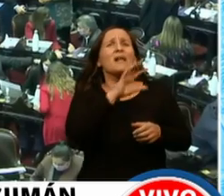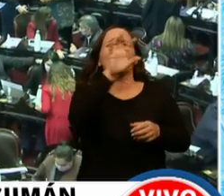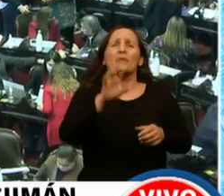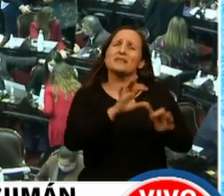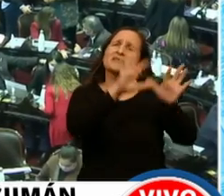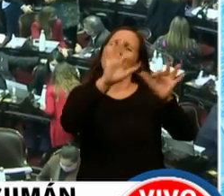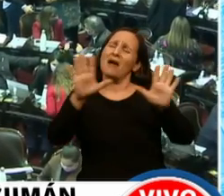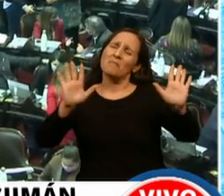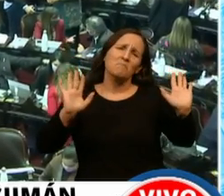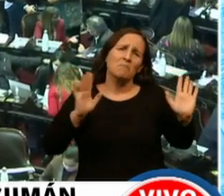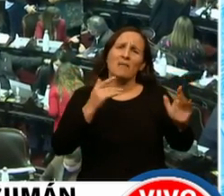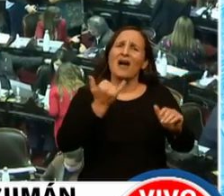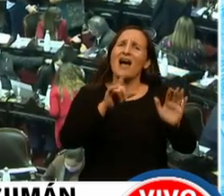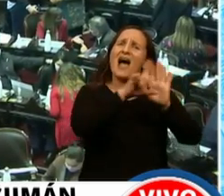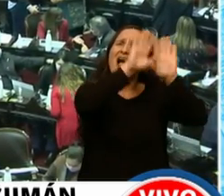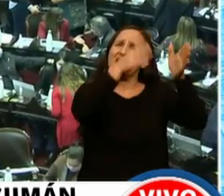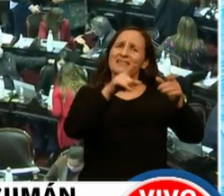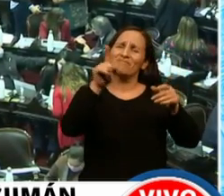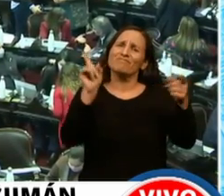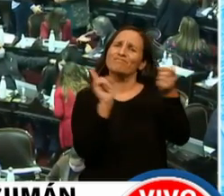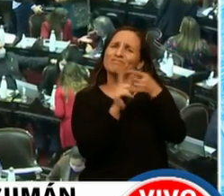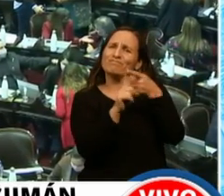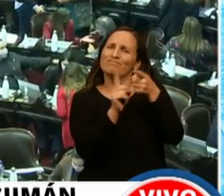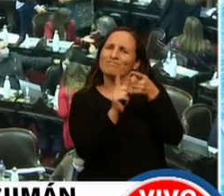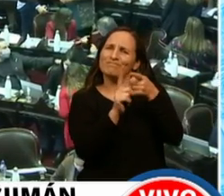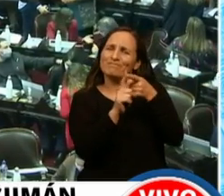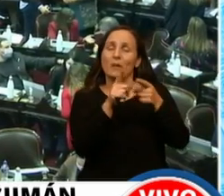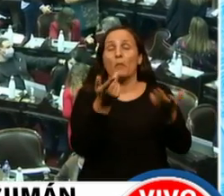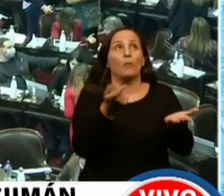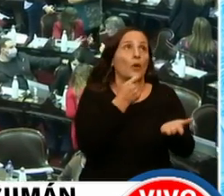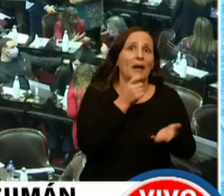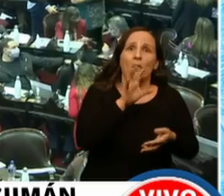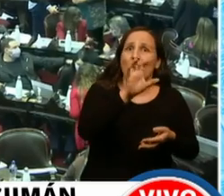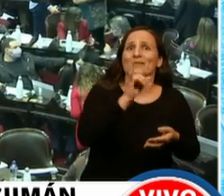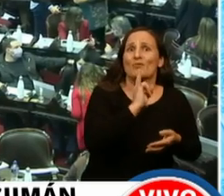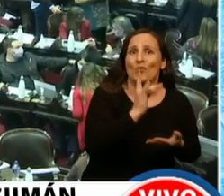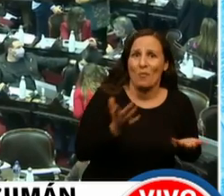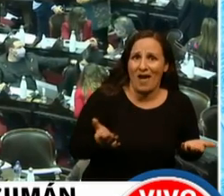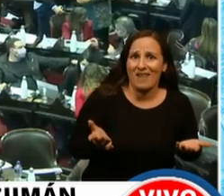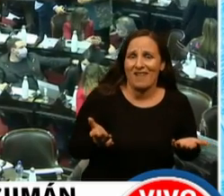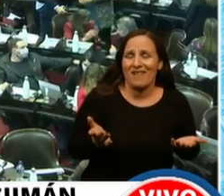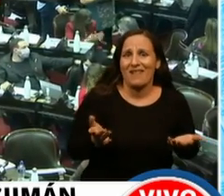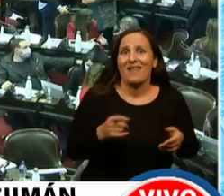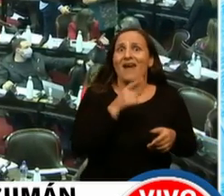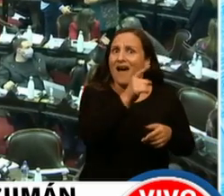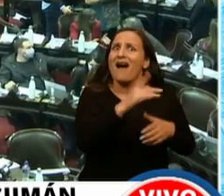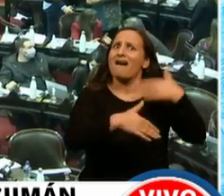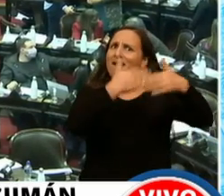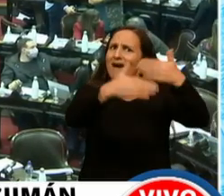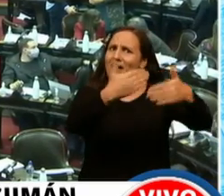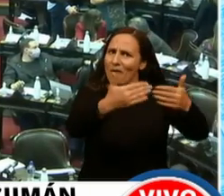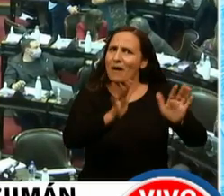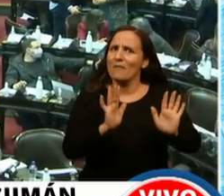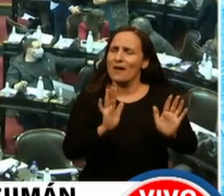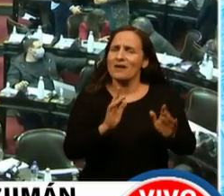de ellas con legislaturas muy afines como ha sido en el caso de la provincia de tucumán de avanzar en